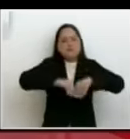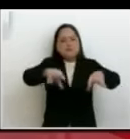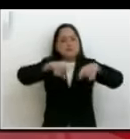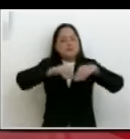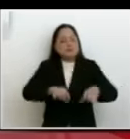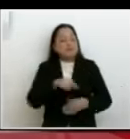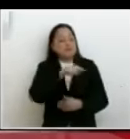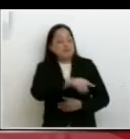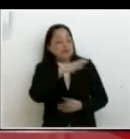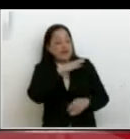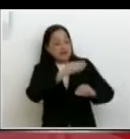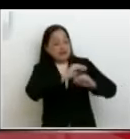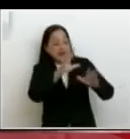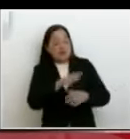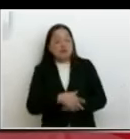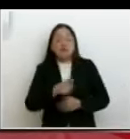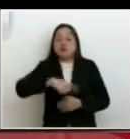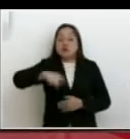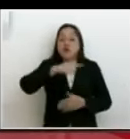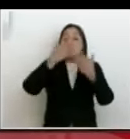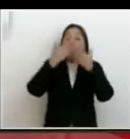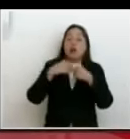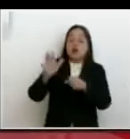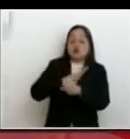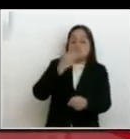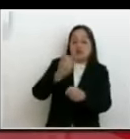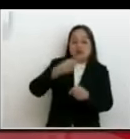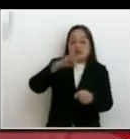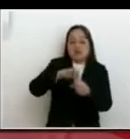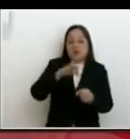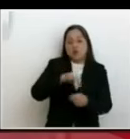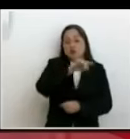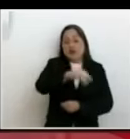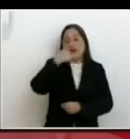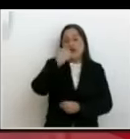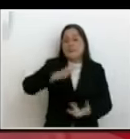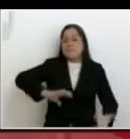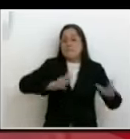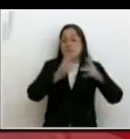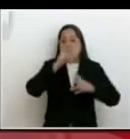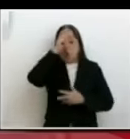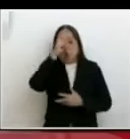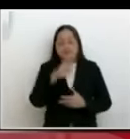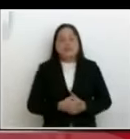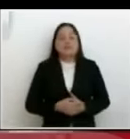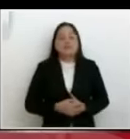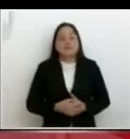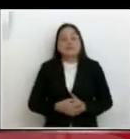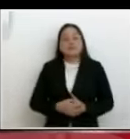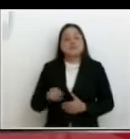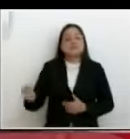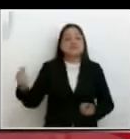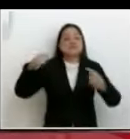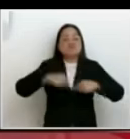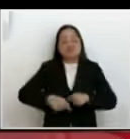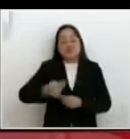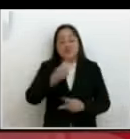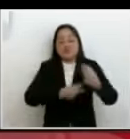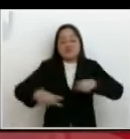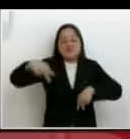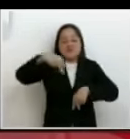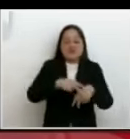claro que como no tuvieron los votos, ustedes le apostaron a la violencia. Además vienen a esta tribuna a hablar de